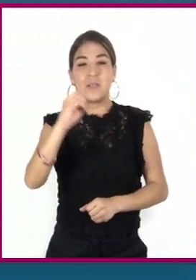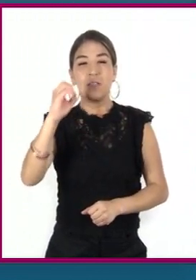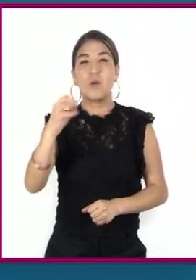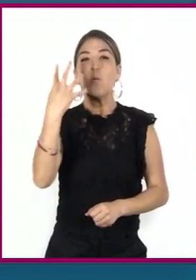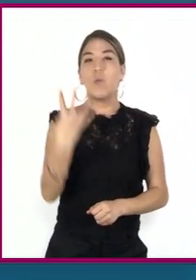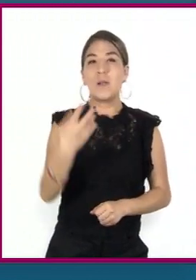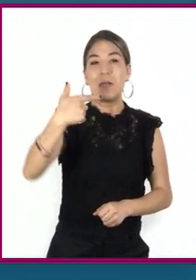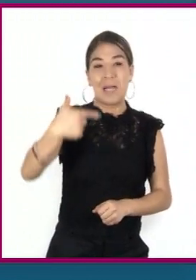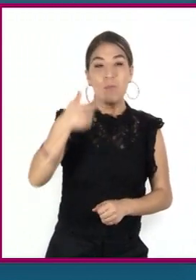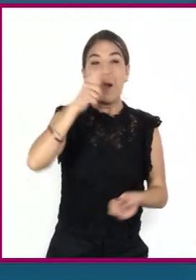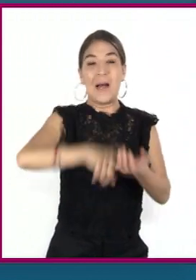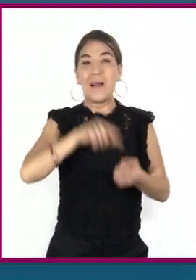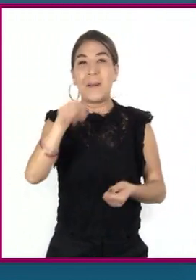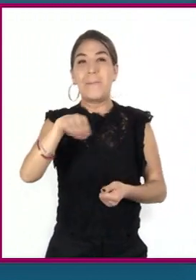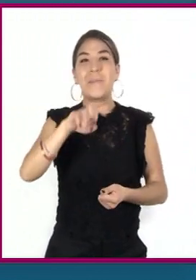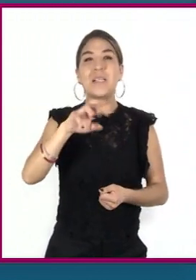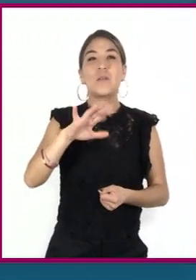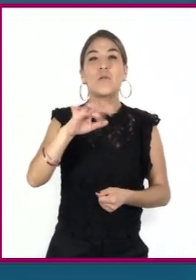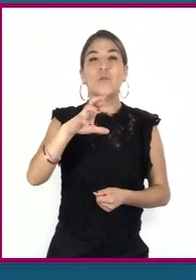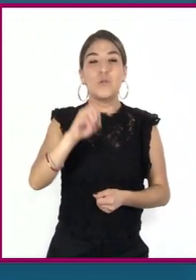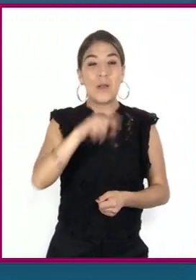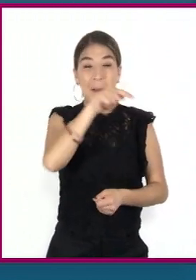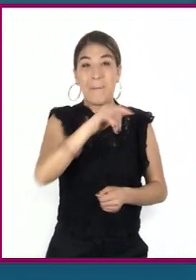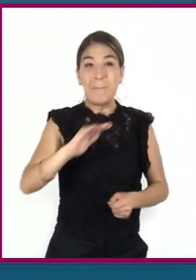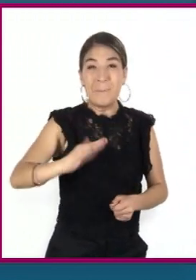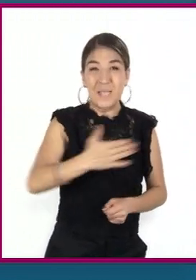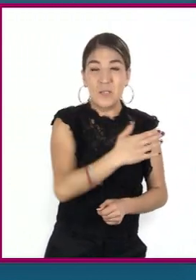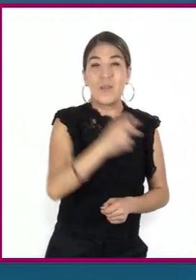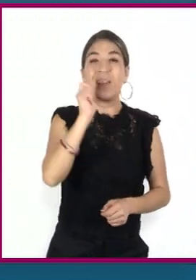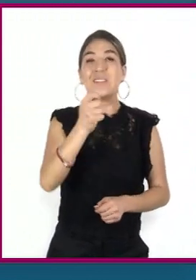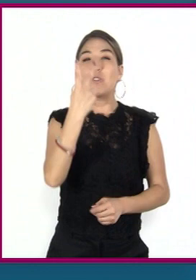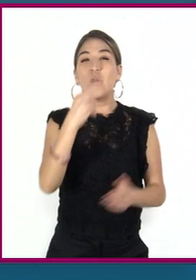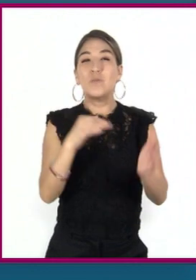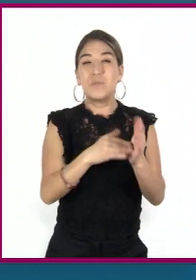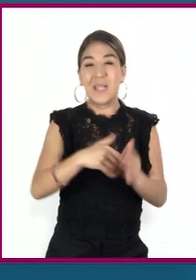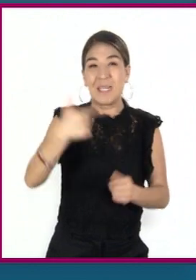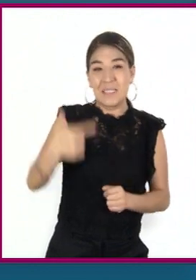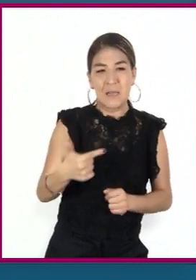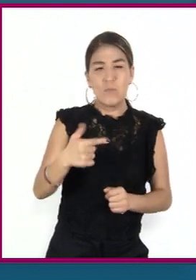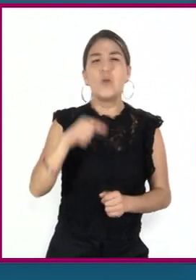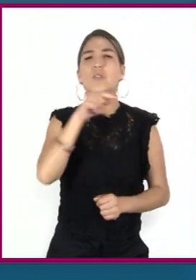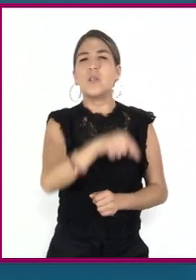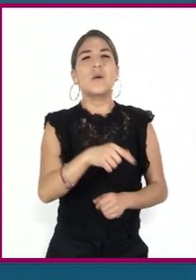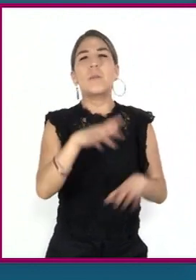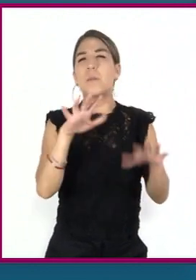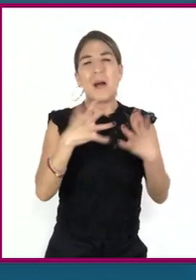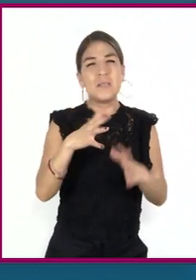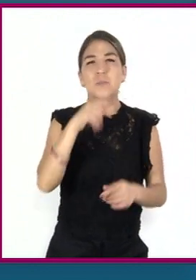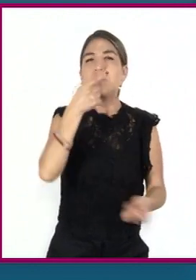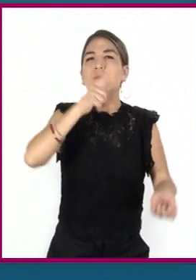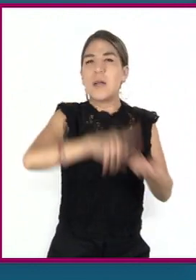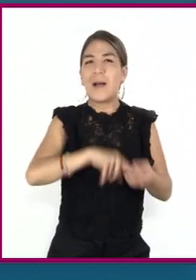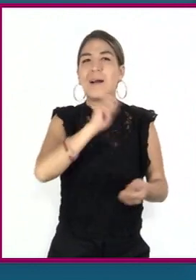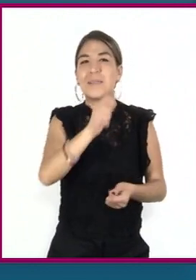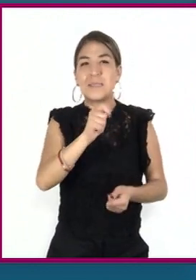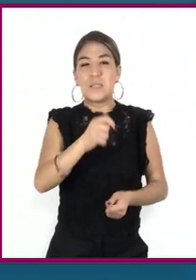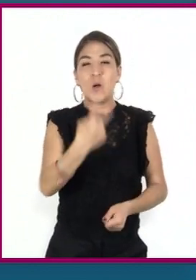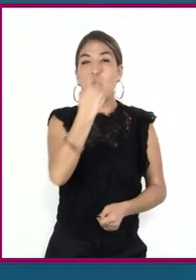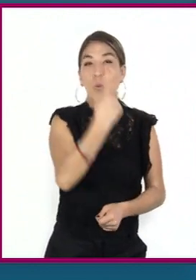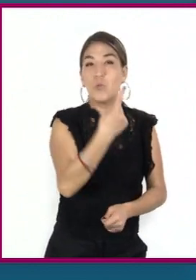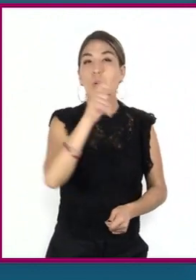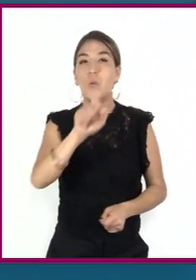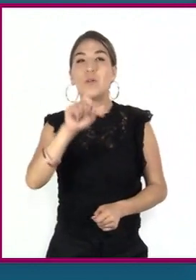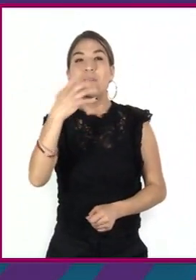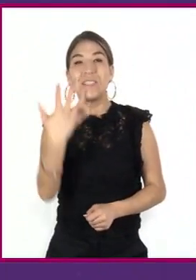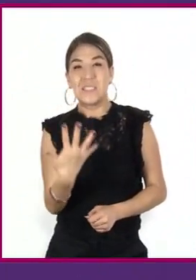0.004 gramos de mercurio en un pescado de 2.000 gramos. Si el máximo permitido de mercurio es de